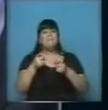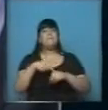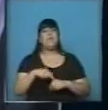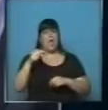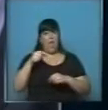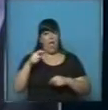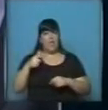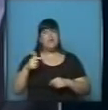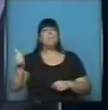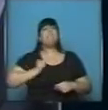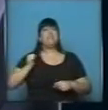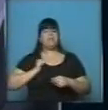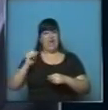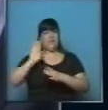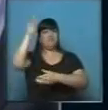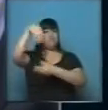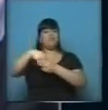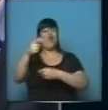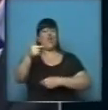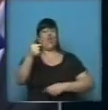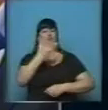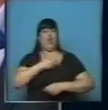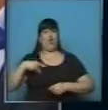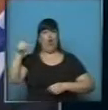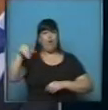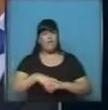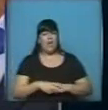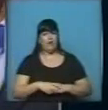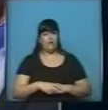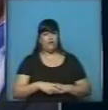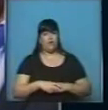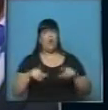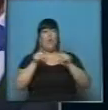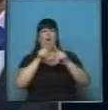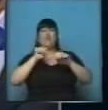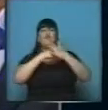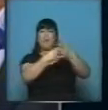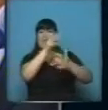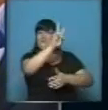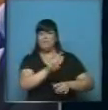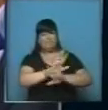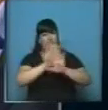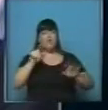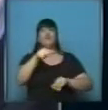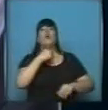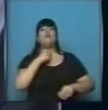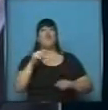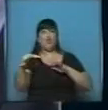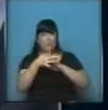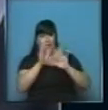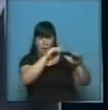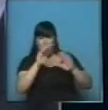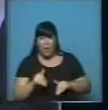de militares en el gobierno, que se ejerza la cláusula democrática suspendiendo a Venezuela. Quiero saber si vos te comprometés a lo